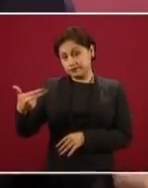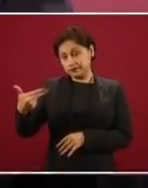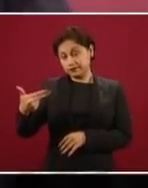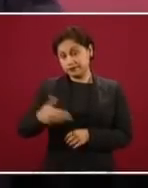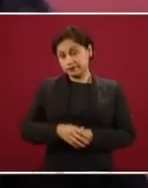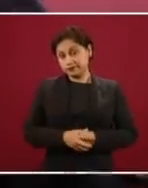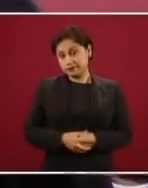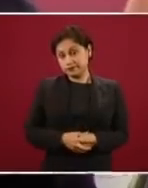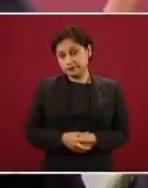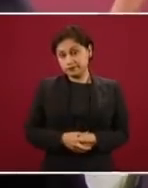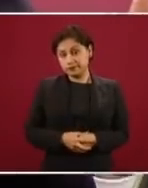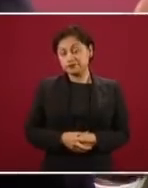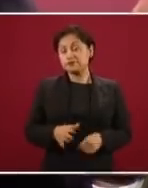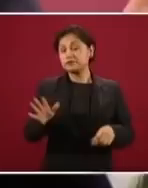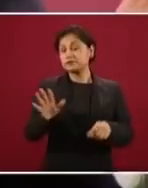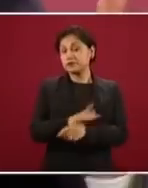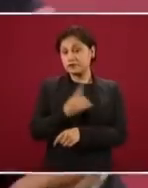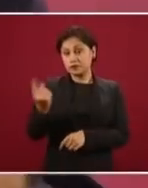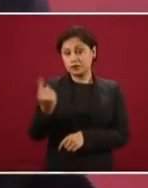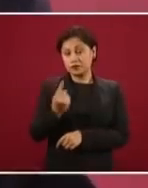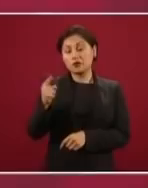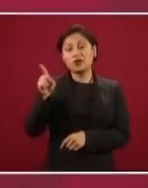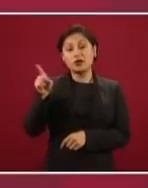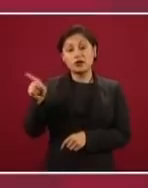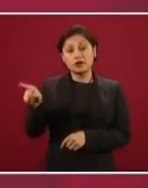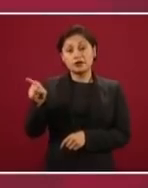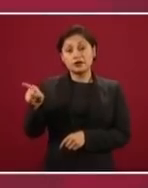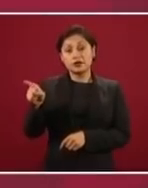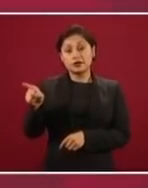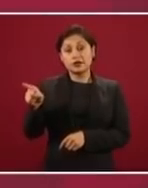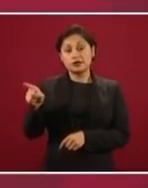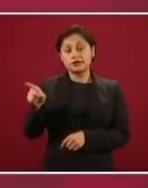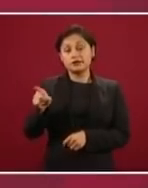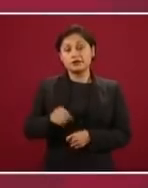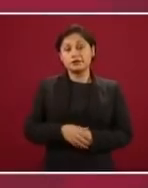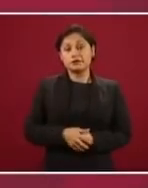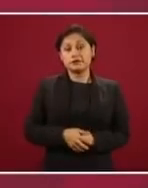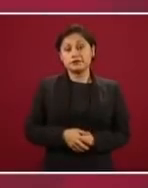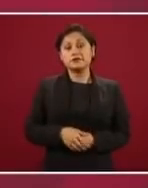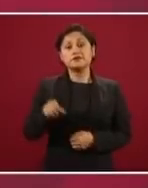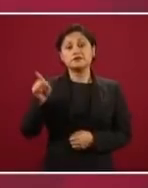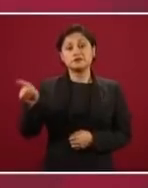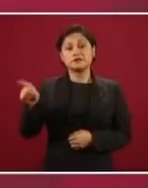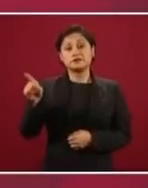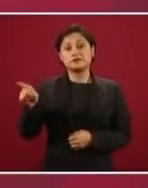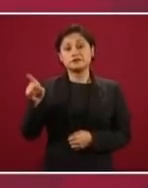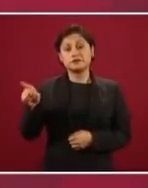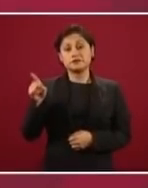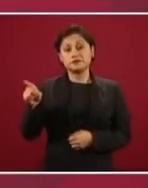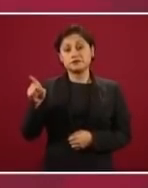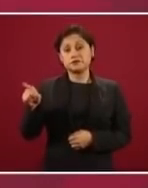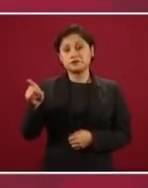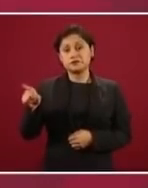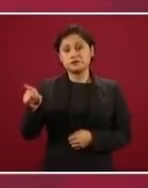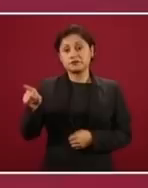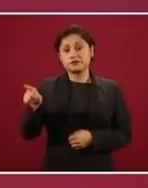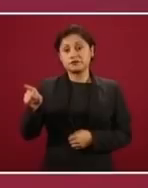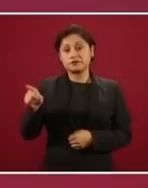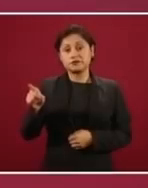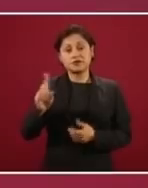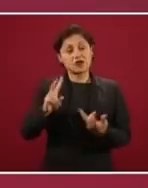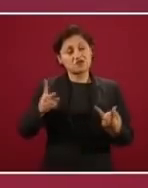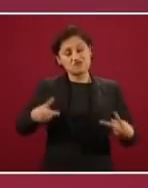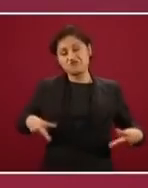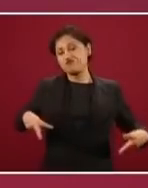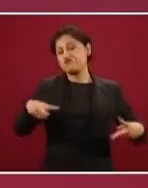por declarar la guerra y el narcotráfico al mismo